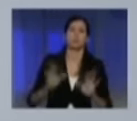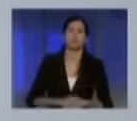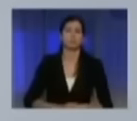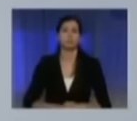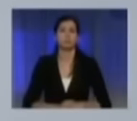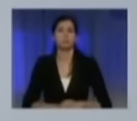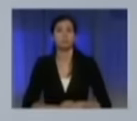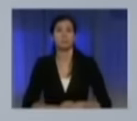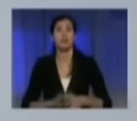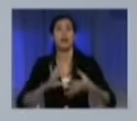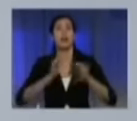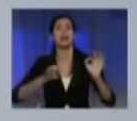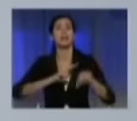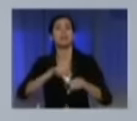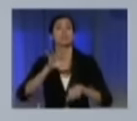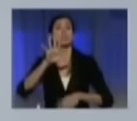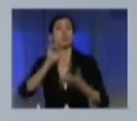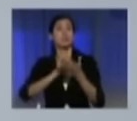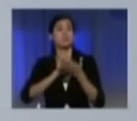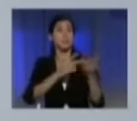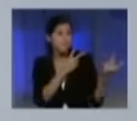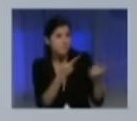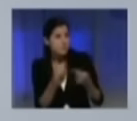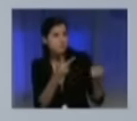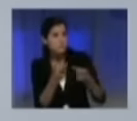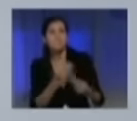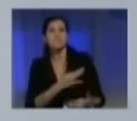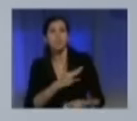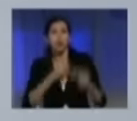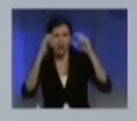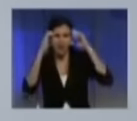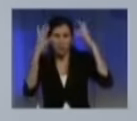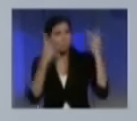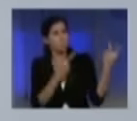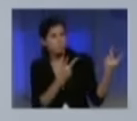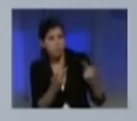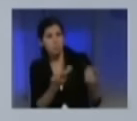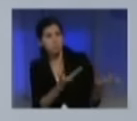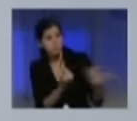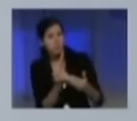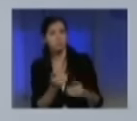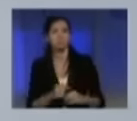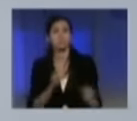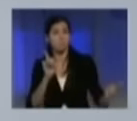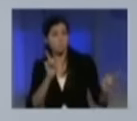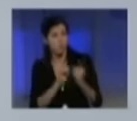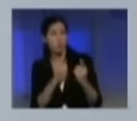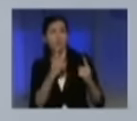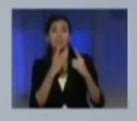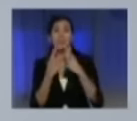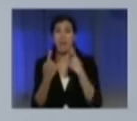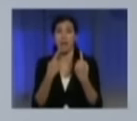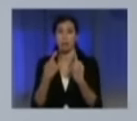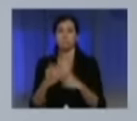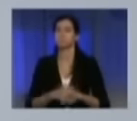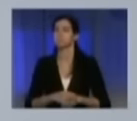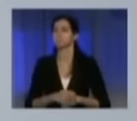En cadena nacional 5 veces convoqué al señor Ramos Alup. Vamos a dialogar.